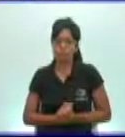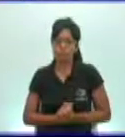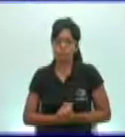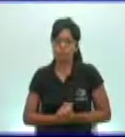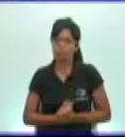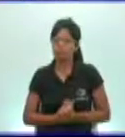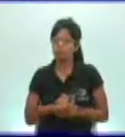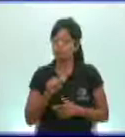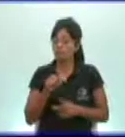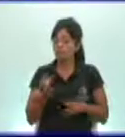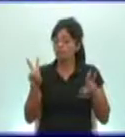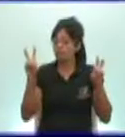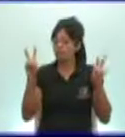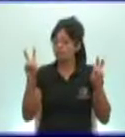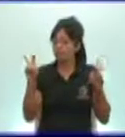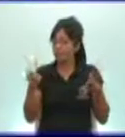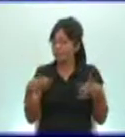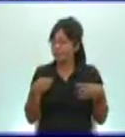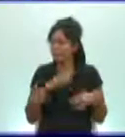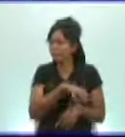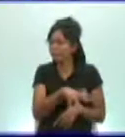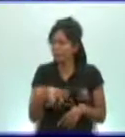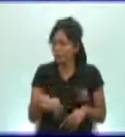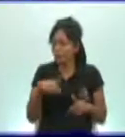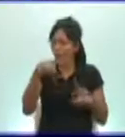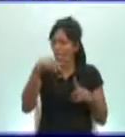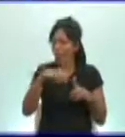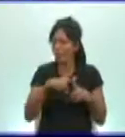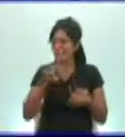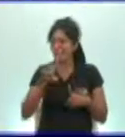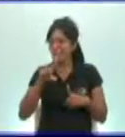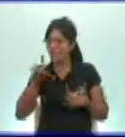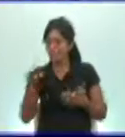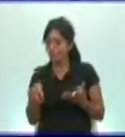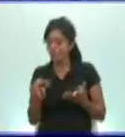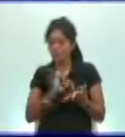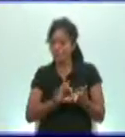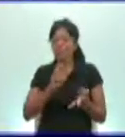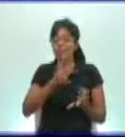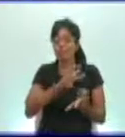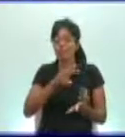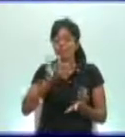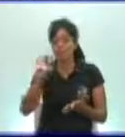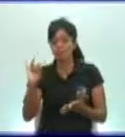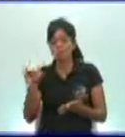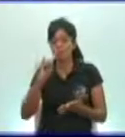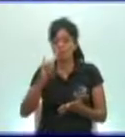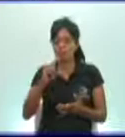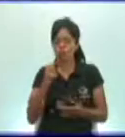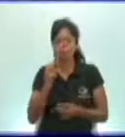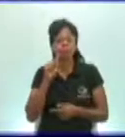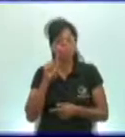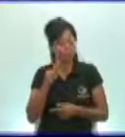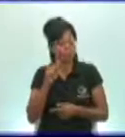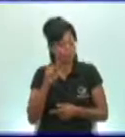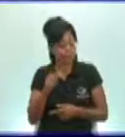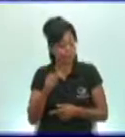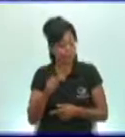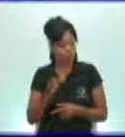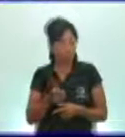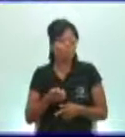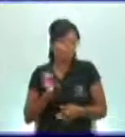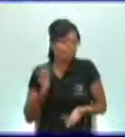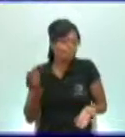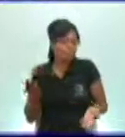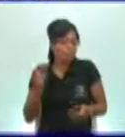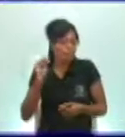Frase que lo van a encontrar en el tomo 21 en la página 379. Y ahí estamos llamando a la obediencia, a